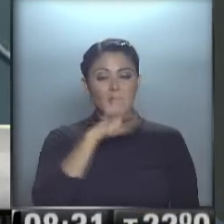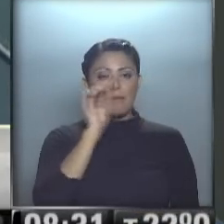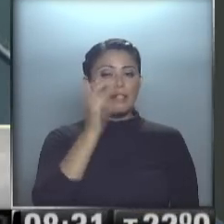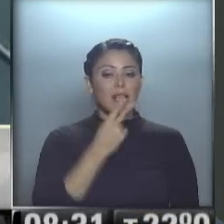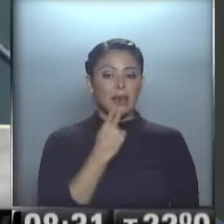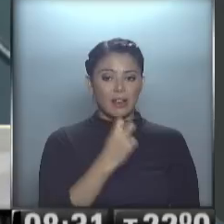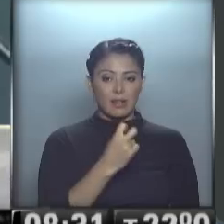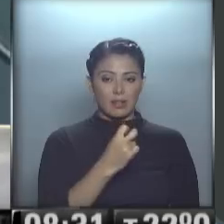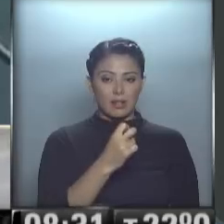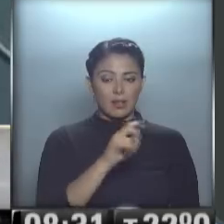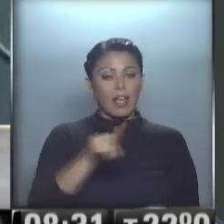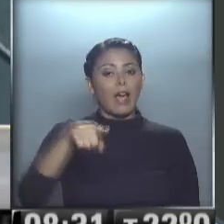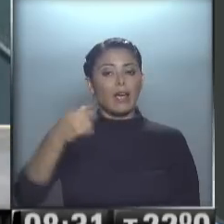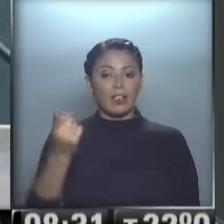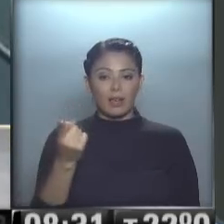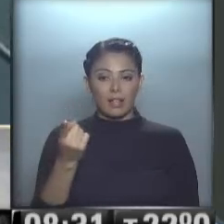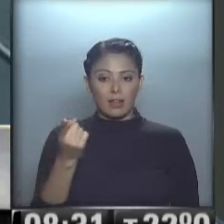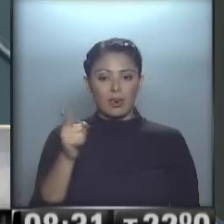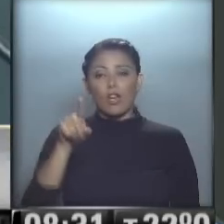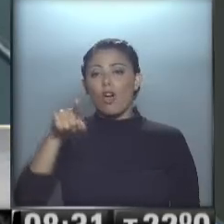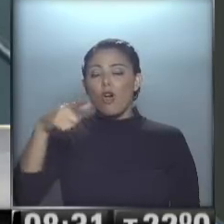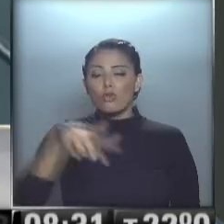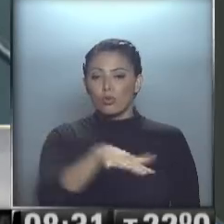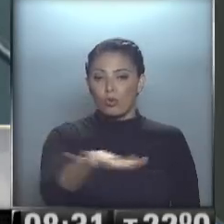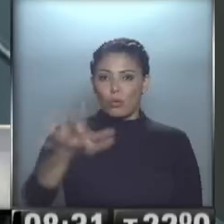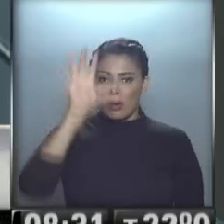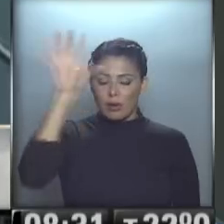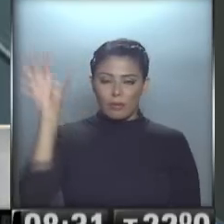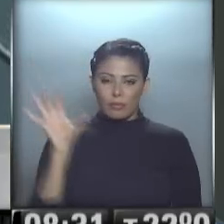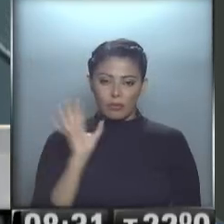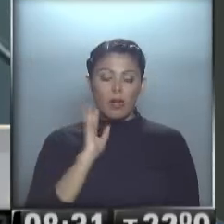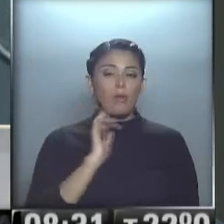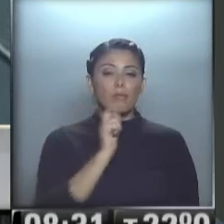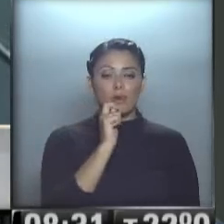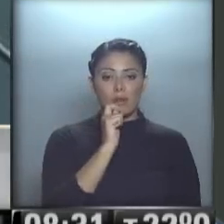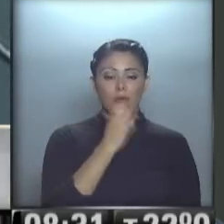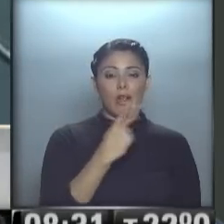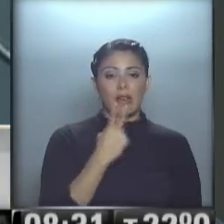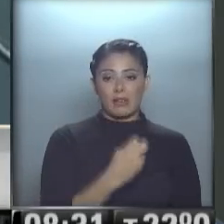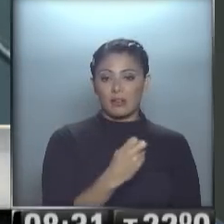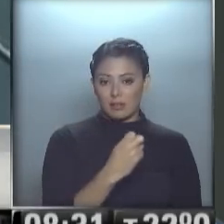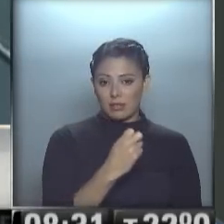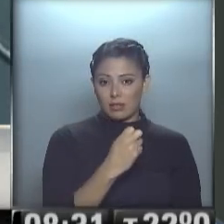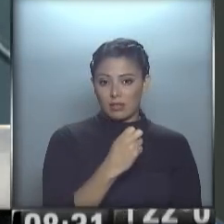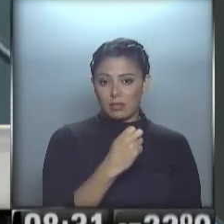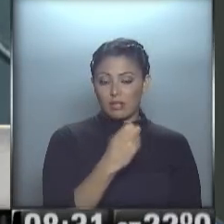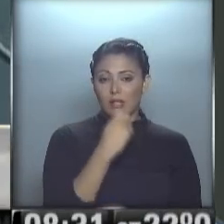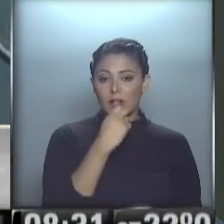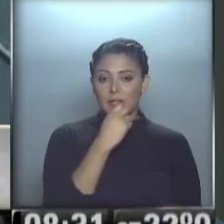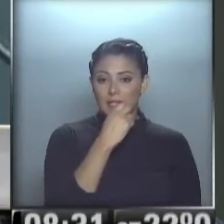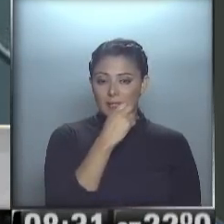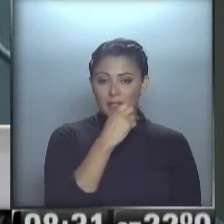energía que otras áreas del país por ejemplo en energía eléctrica este uno